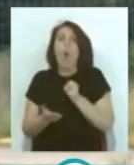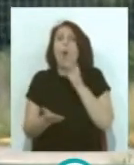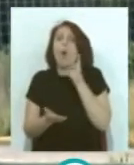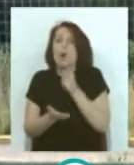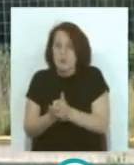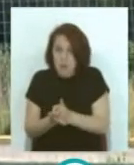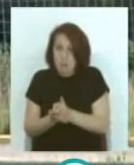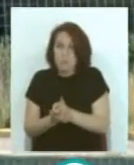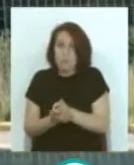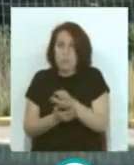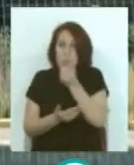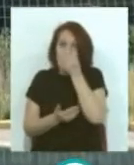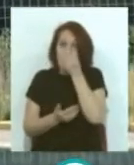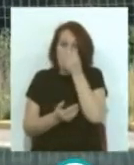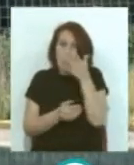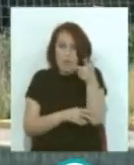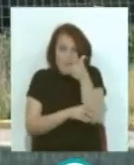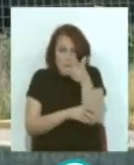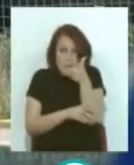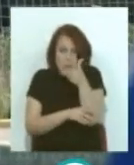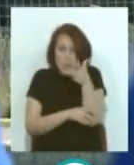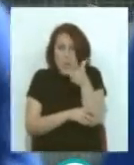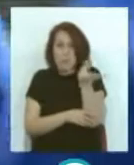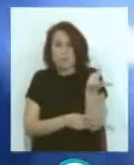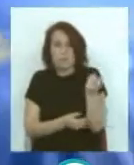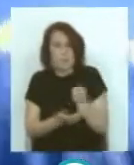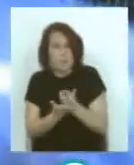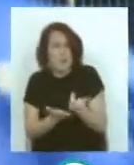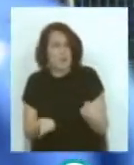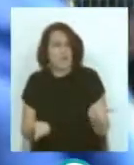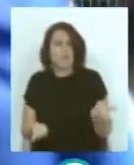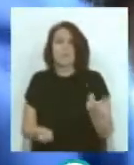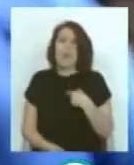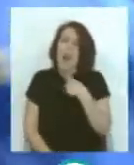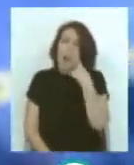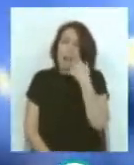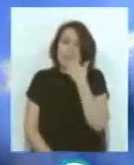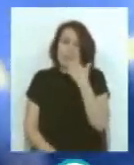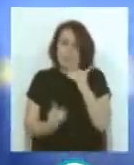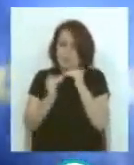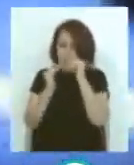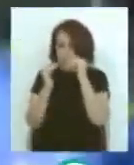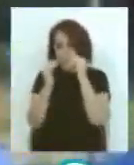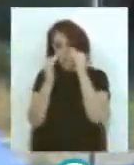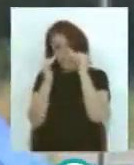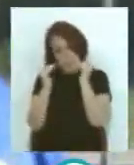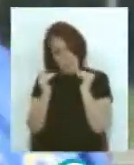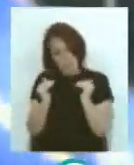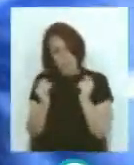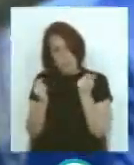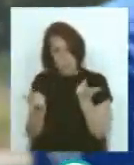en las puertas de las instalaciones del conjunto cadista. Vamos a ver si esto ya se va rebajando y no